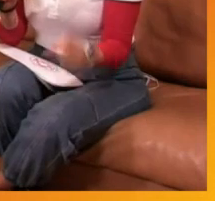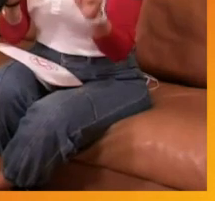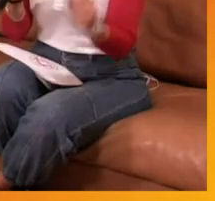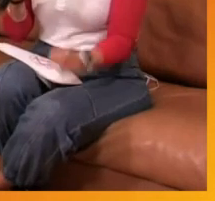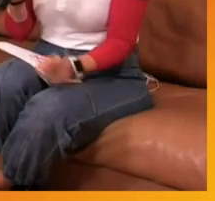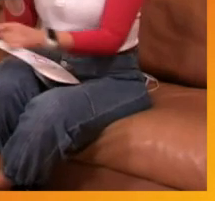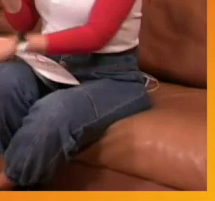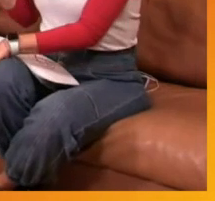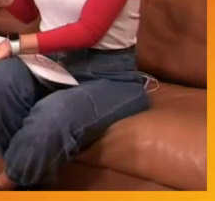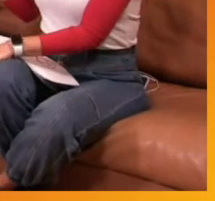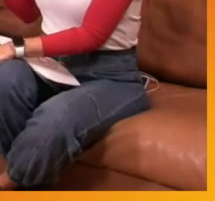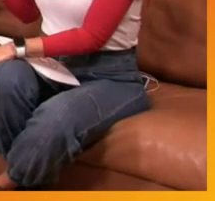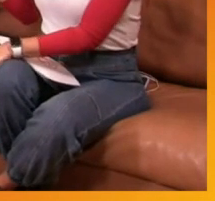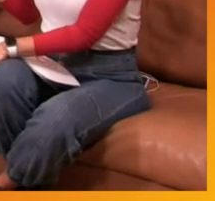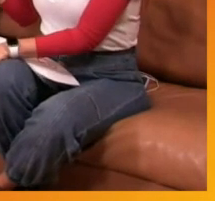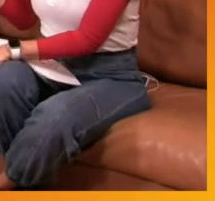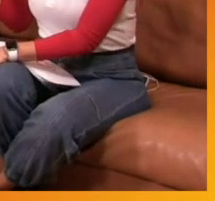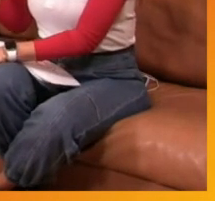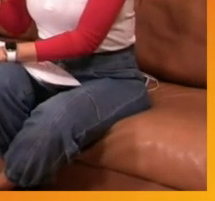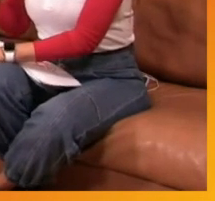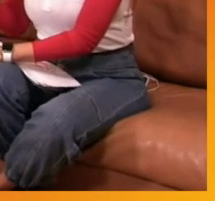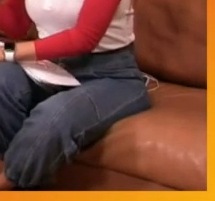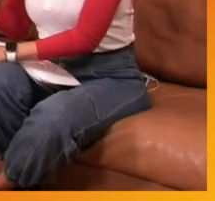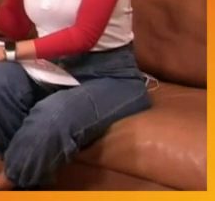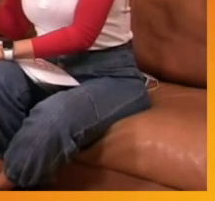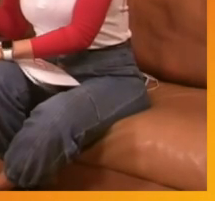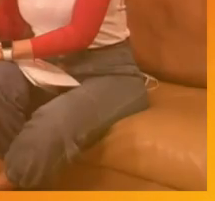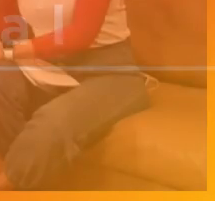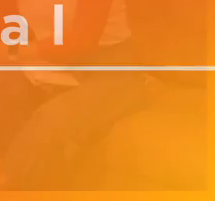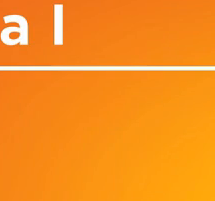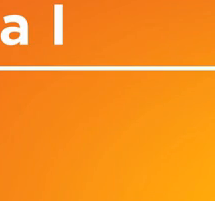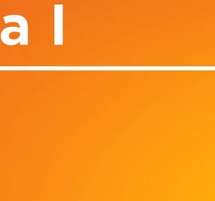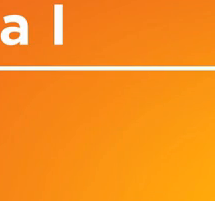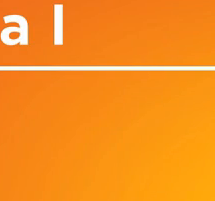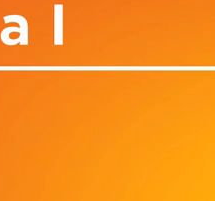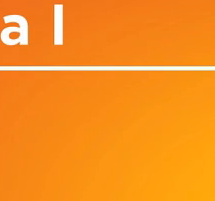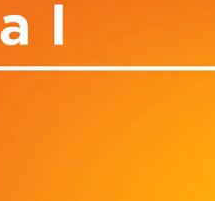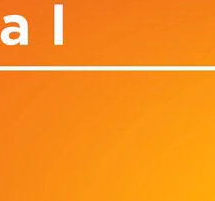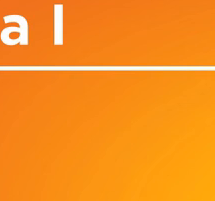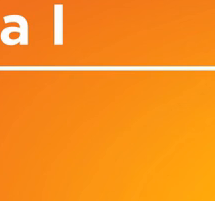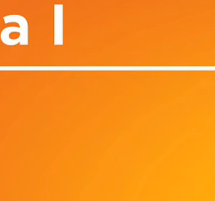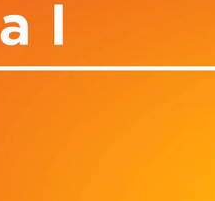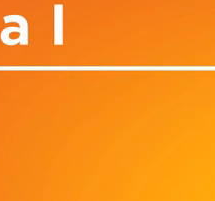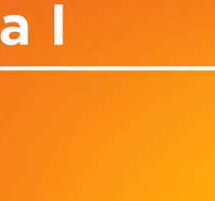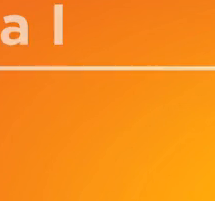broche de oro, pero pues también tenemos lo que hemos estado esperando.